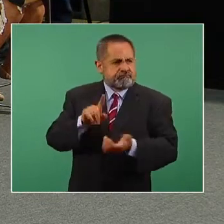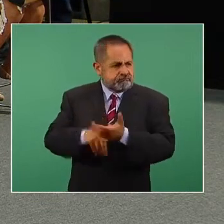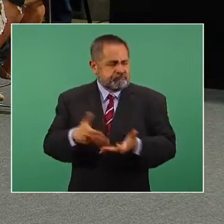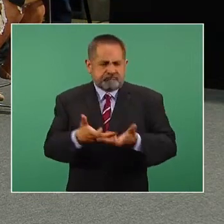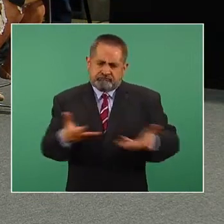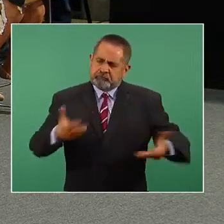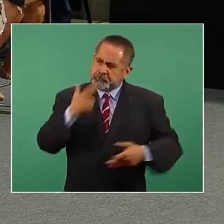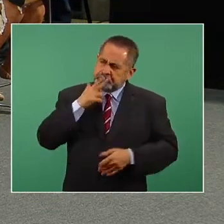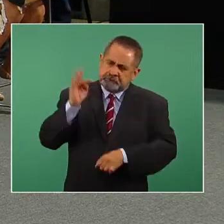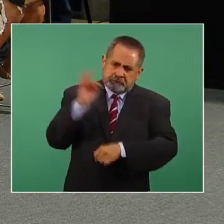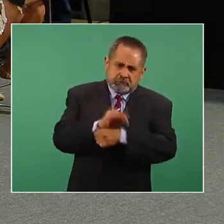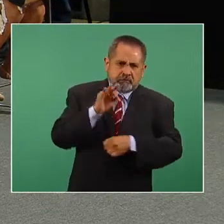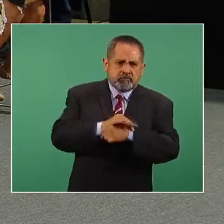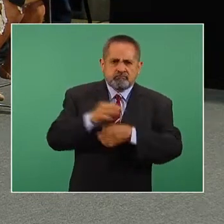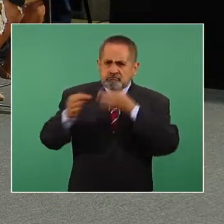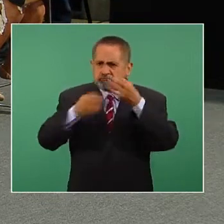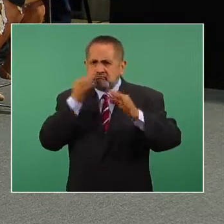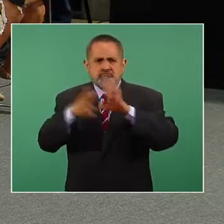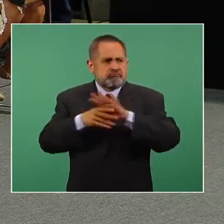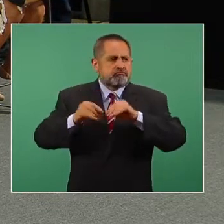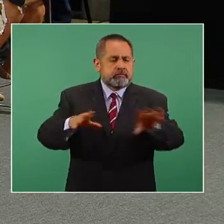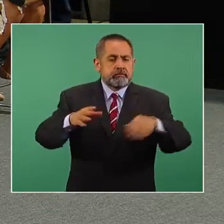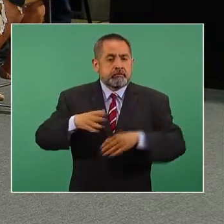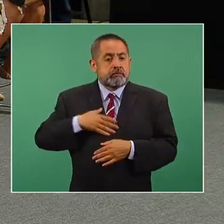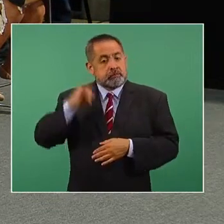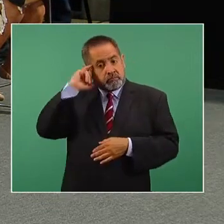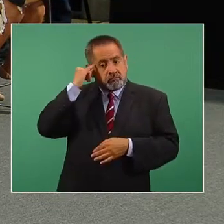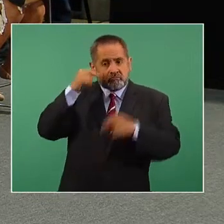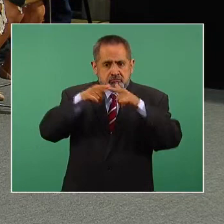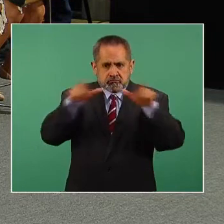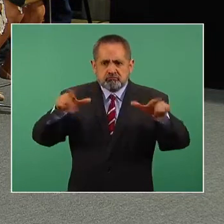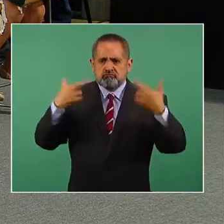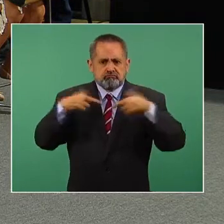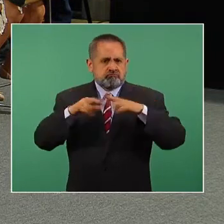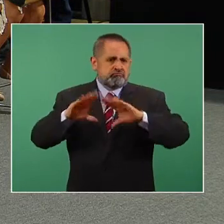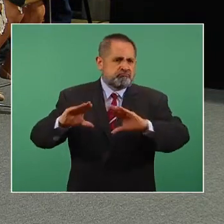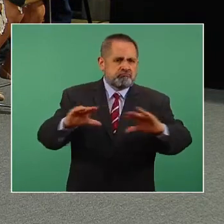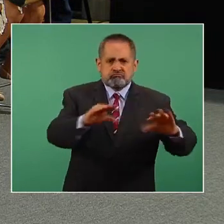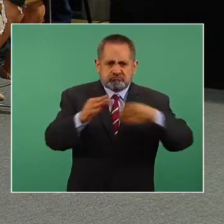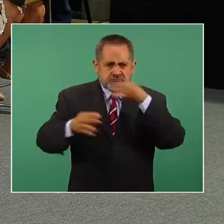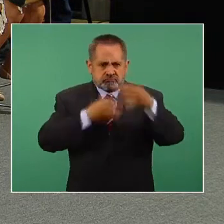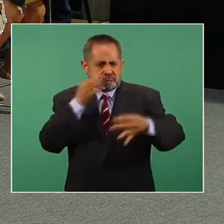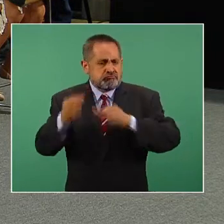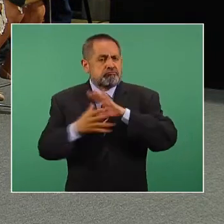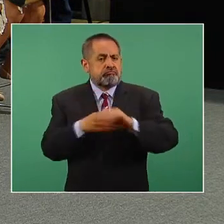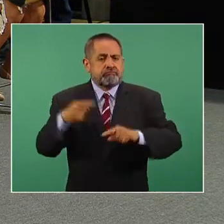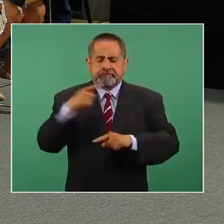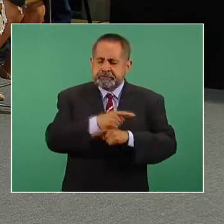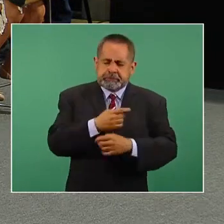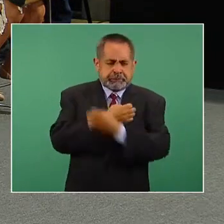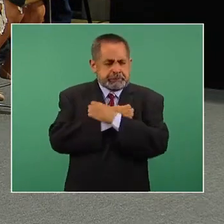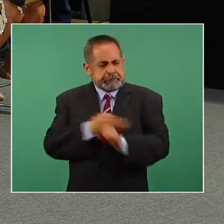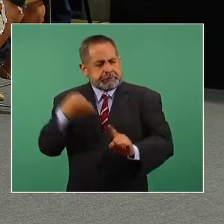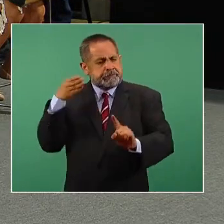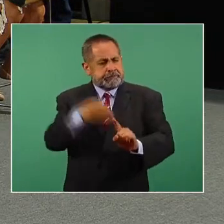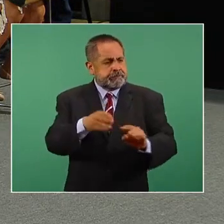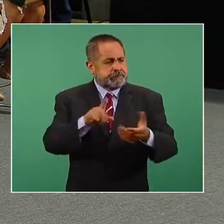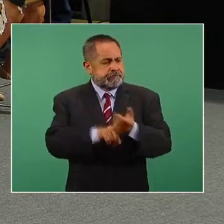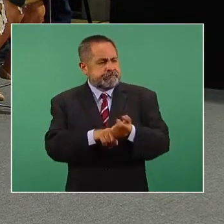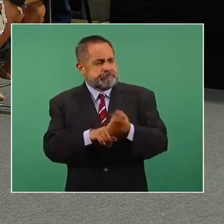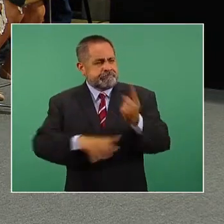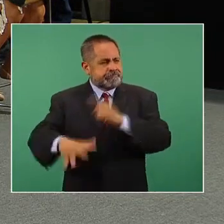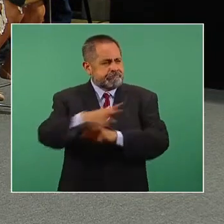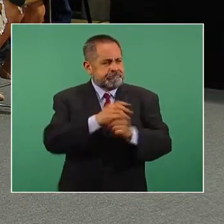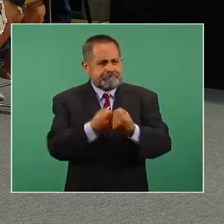territorio, promueve conocimientos en su lengua materna y está comprometida con la educación con perspectiva